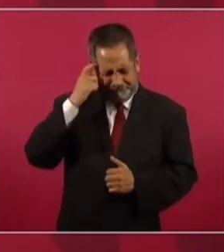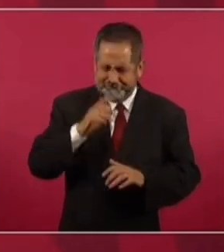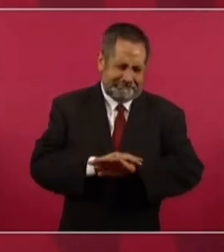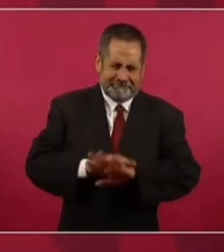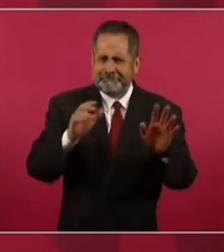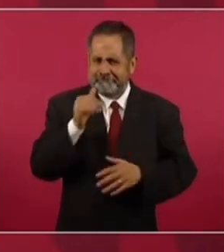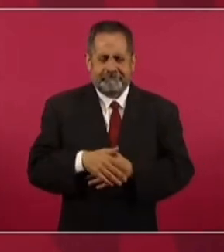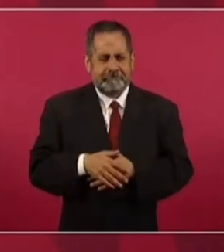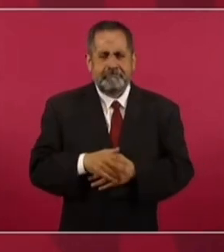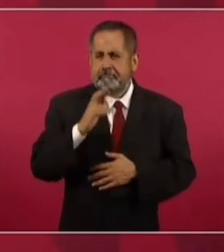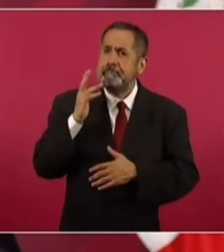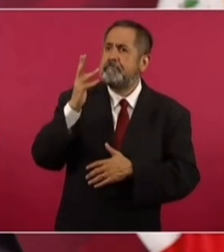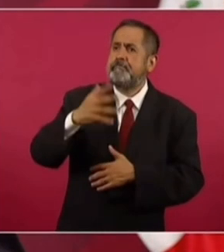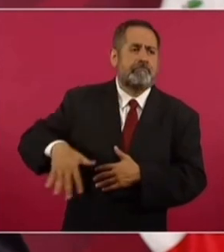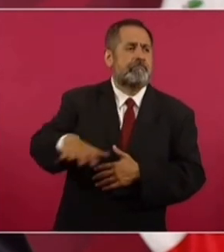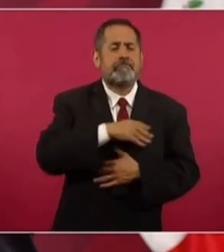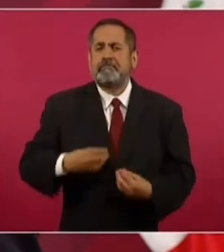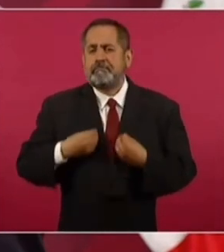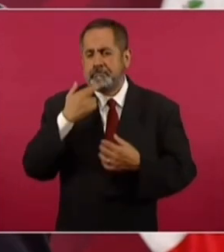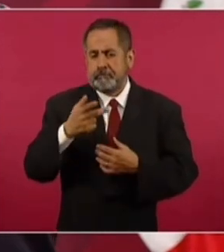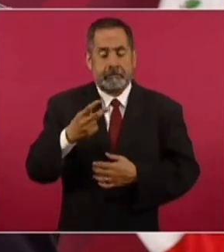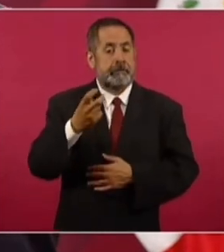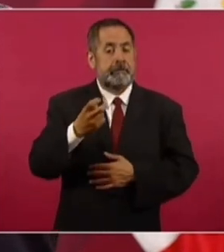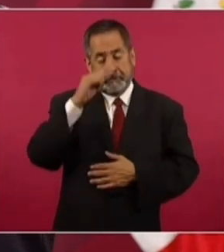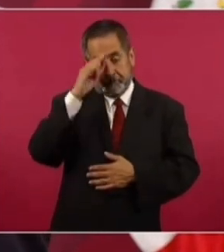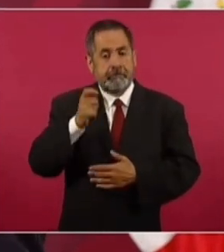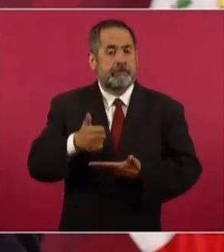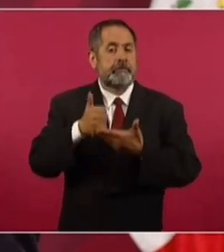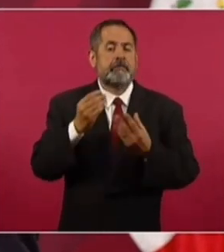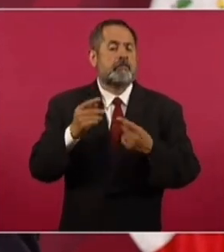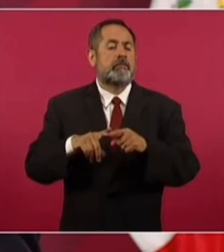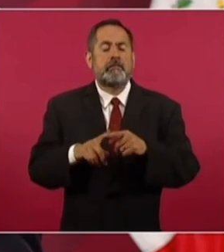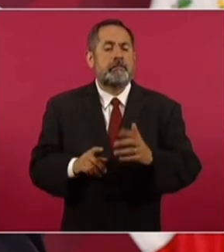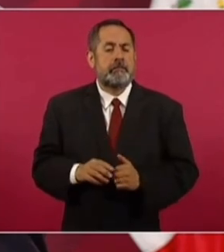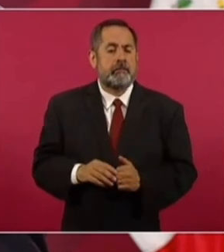vamos a buscar una sociedad mejor. Y ayuda mucho, mucho, mucho,